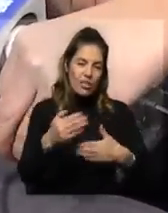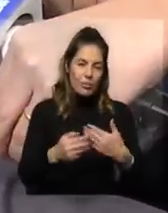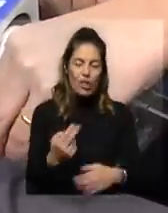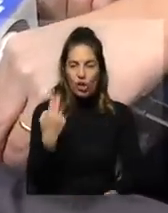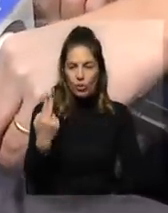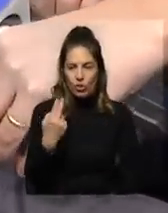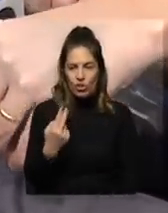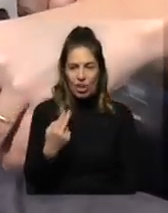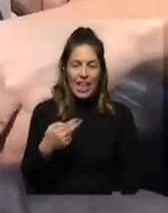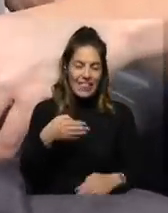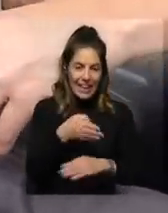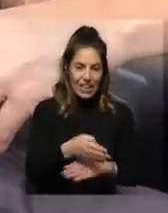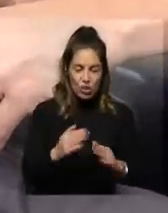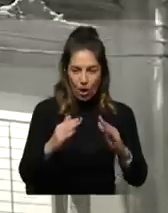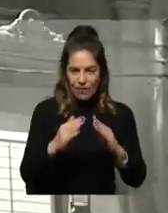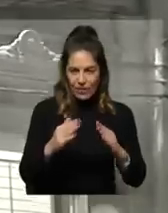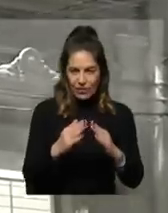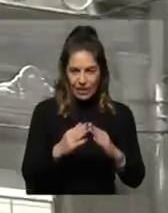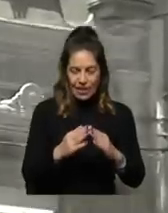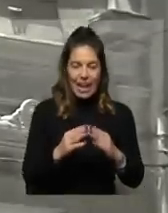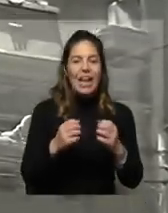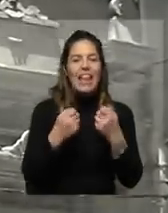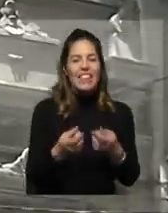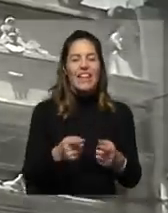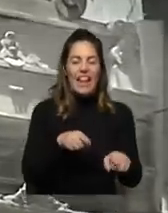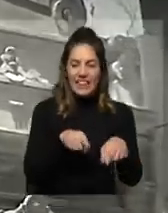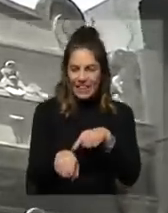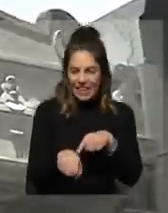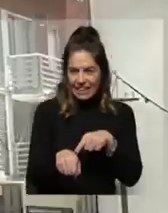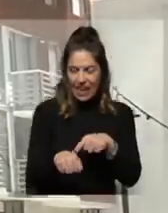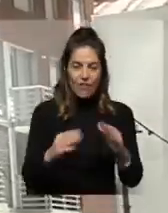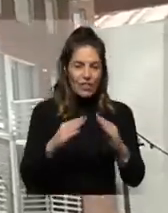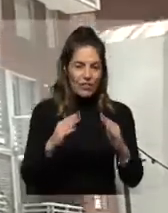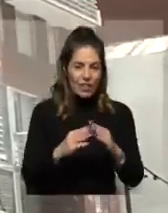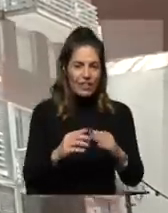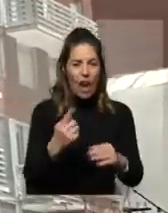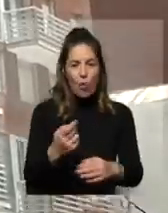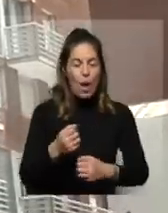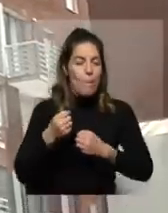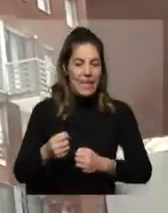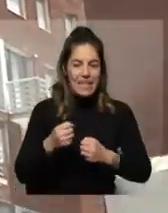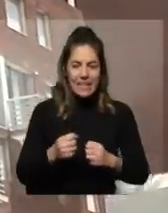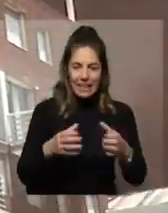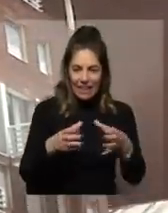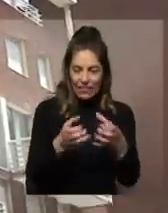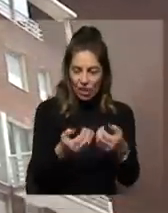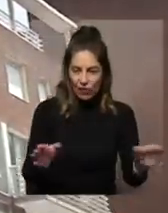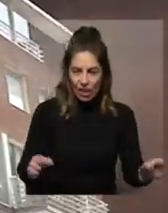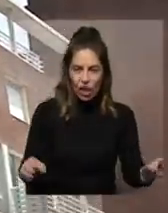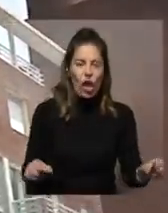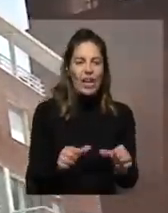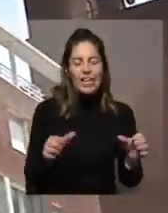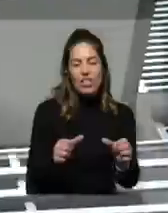autorización de ingreso a viviendas la entrega directa de una vivienda una militante de Cabildo abierto derivó en la renuncia de la ministra